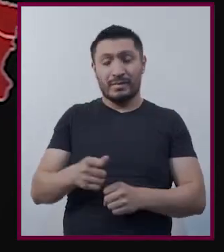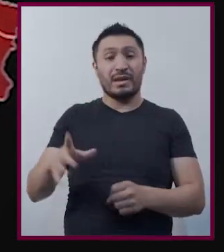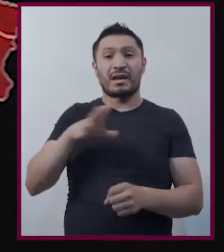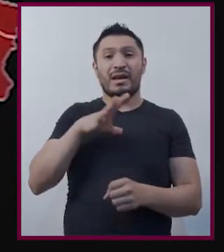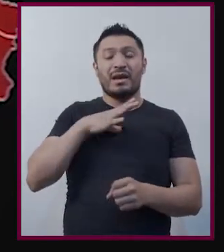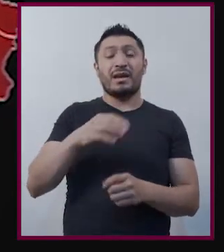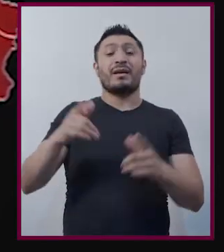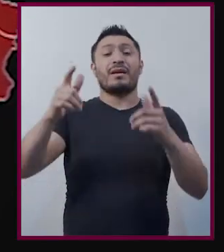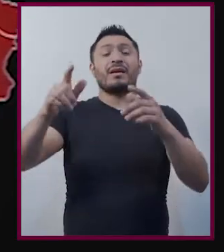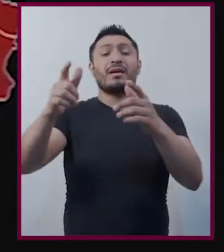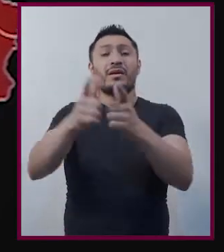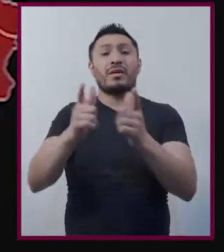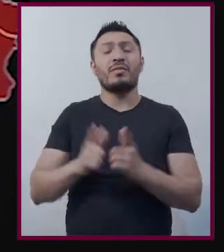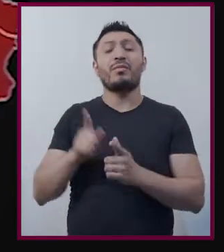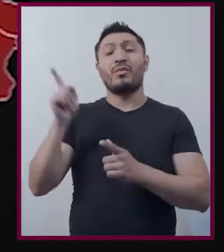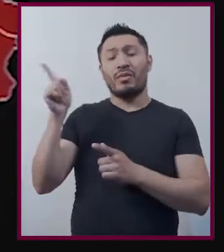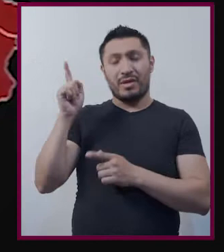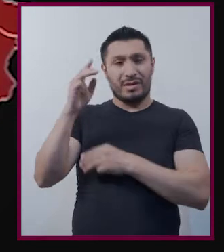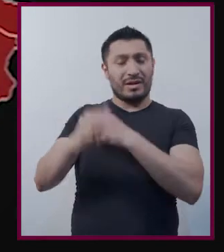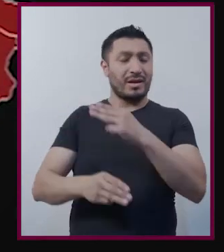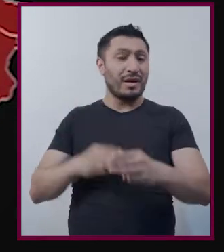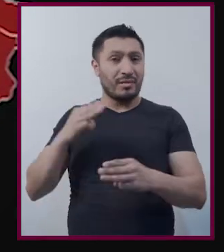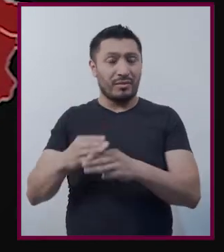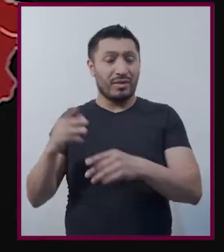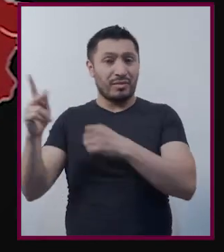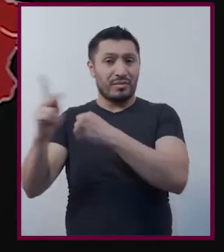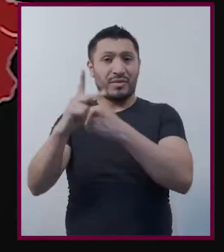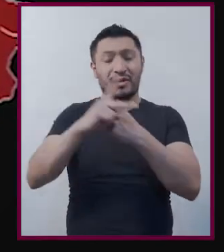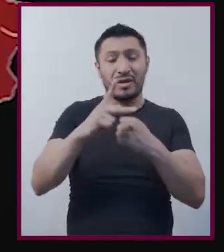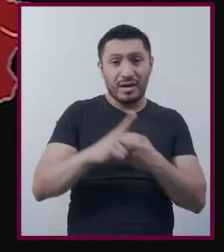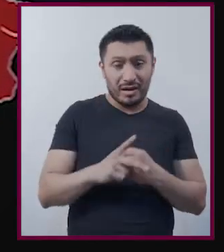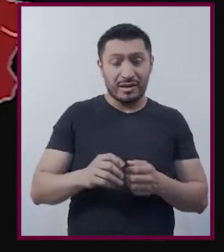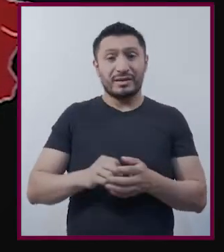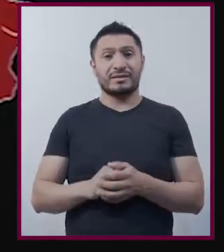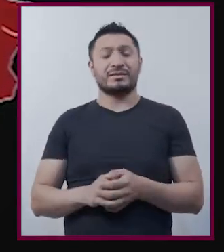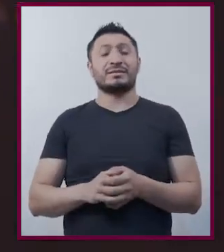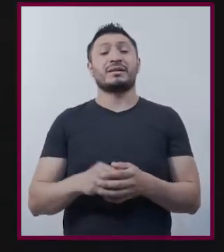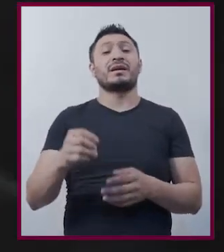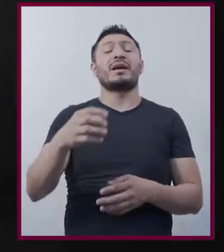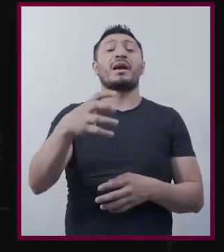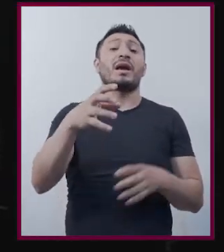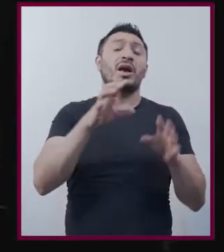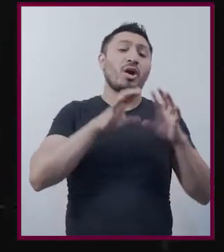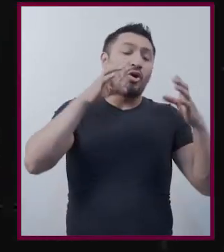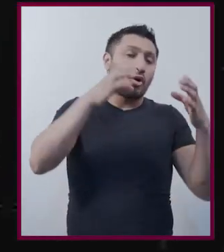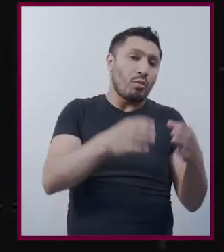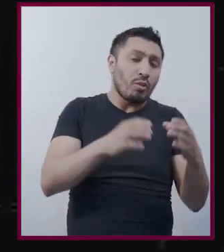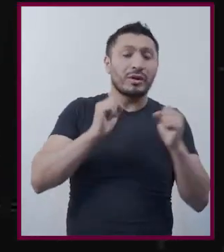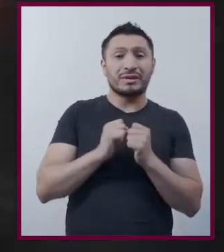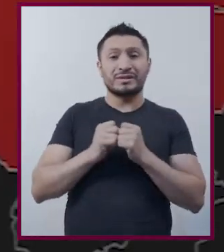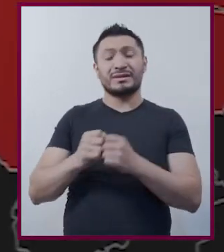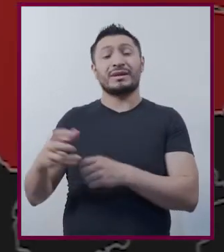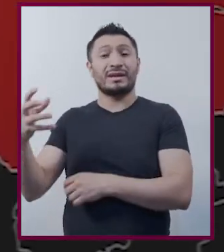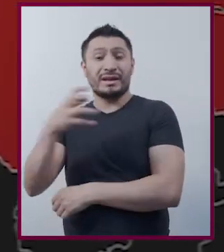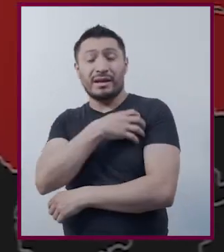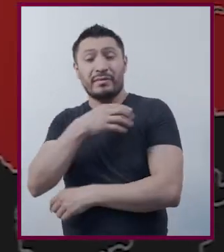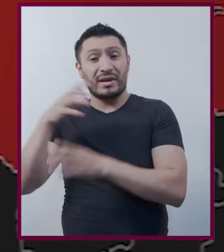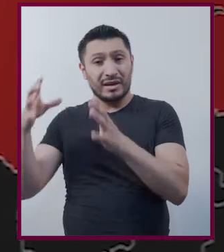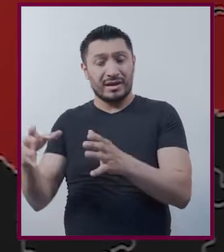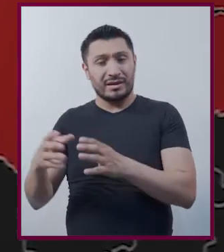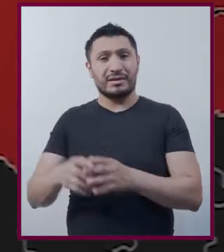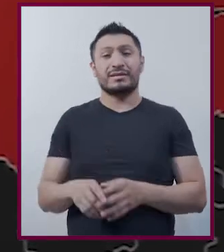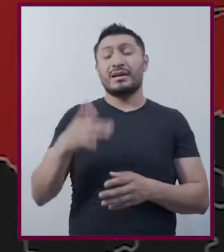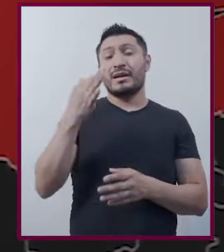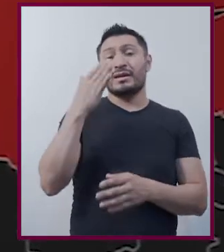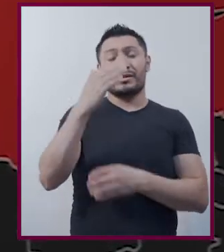mantuvieron el bloque occidental capitalista y el bloque oriental comunista durante prácticamente medio siglo.